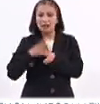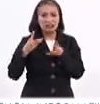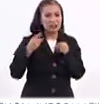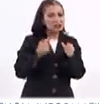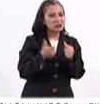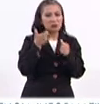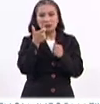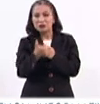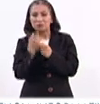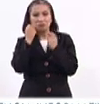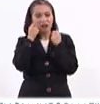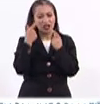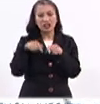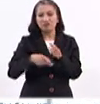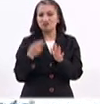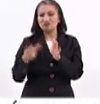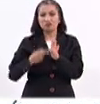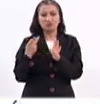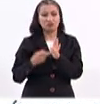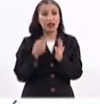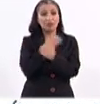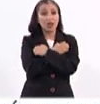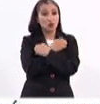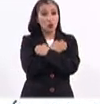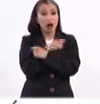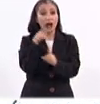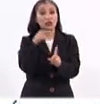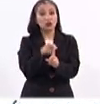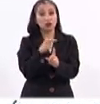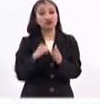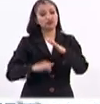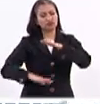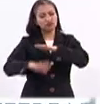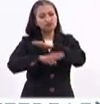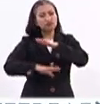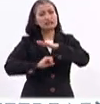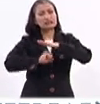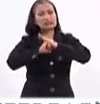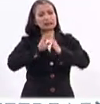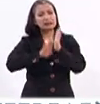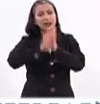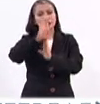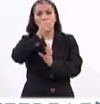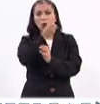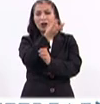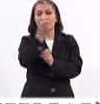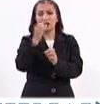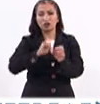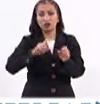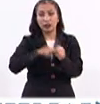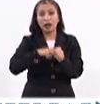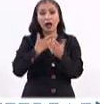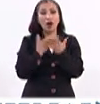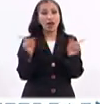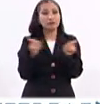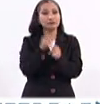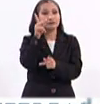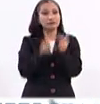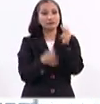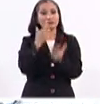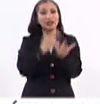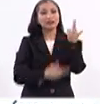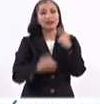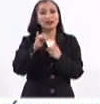todos los recursos. Lo hemos dicho aquí sistemáticamente, Ana Cristina, la educación es el eje central del desarrollo de cualquier sociedad. Vamos a hacer una breve